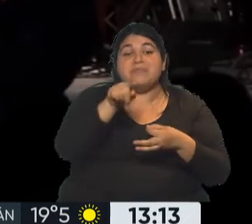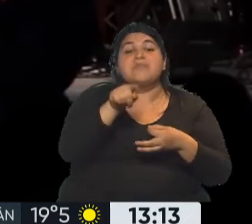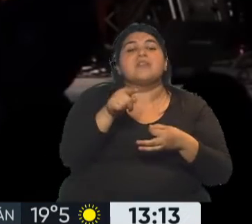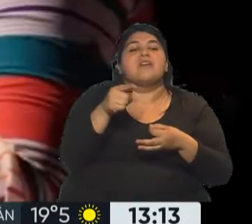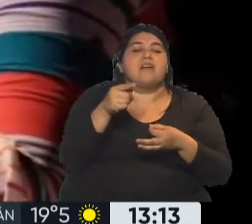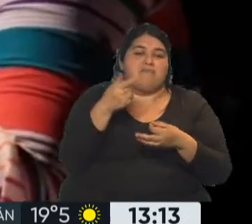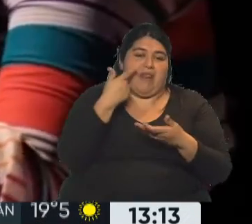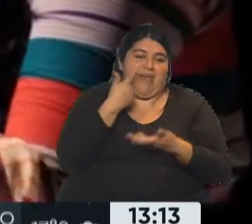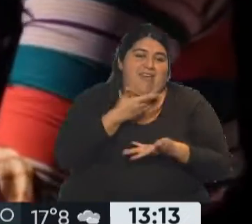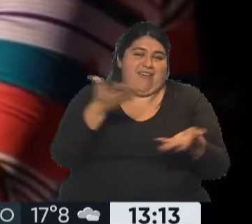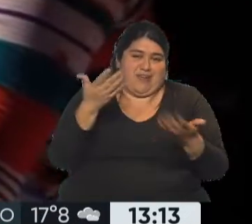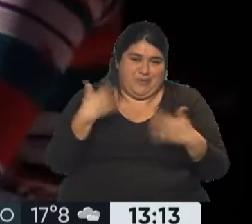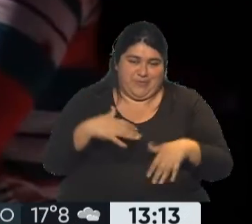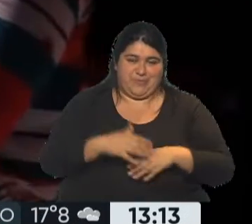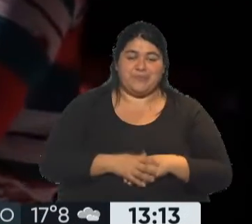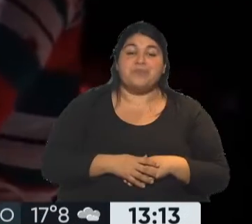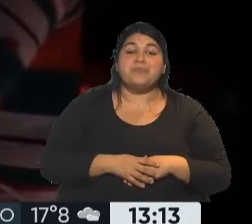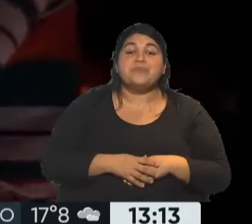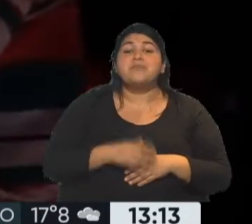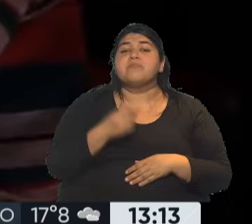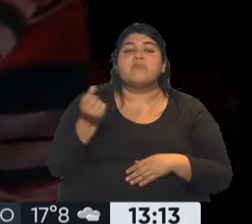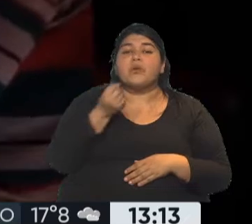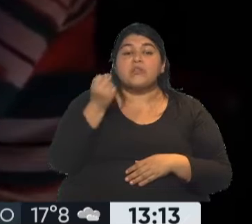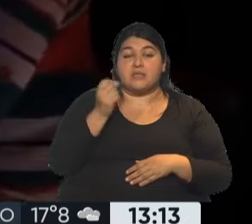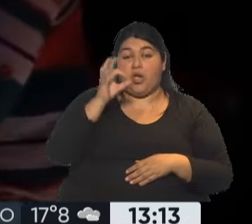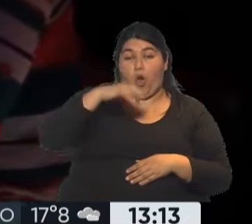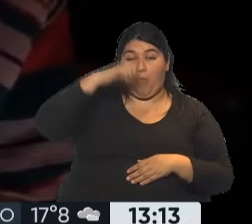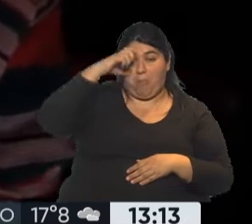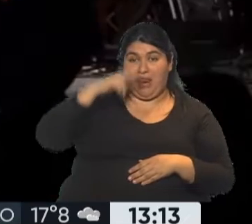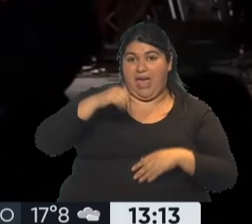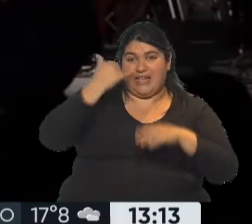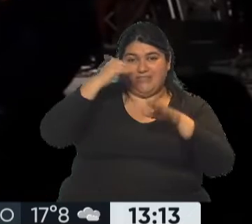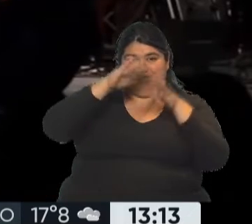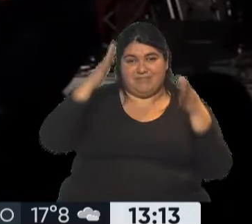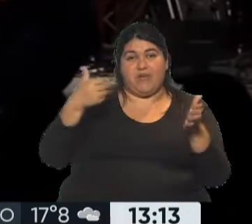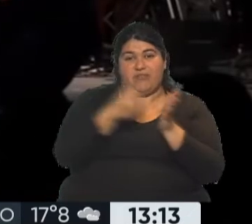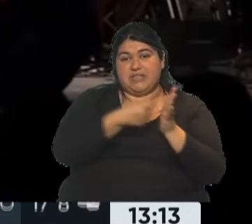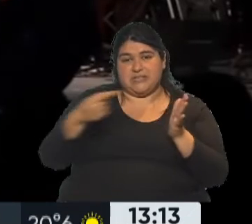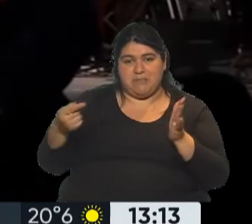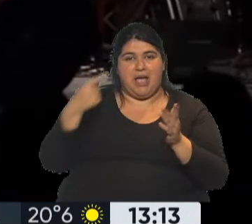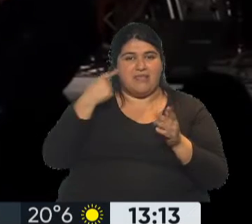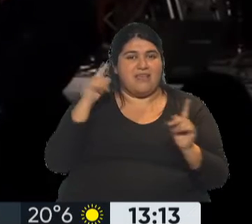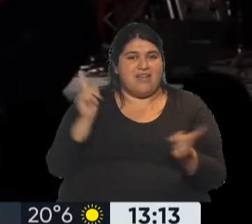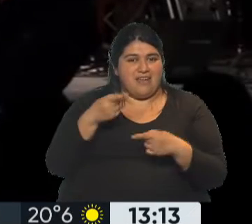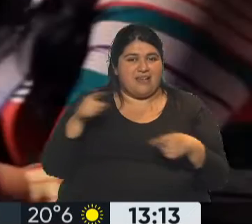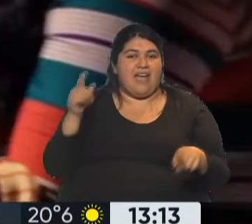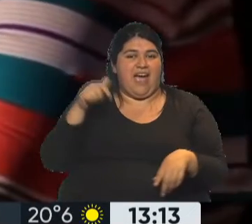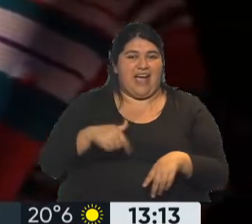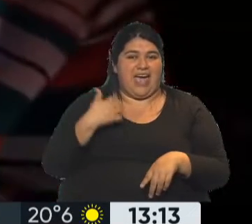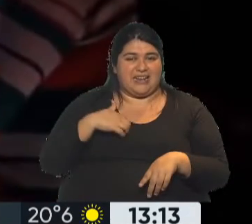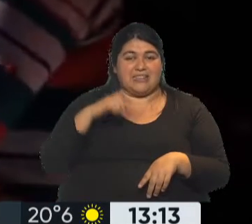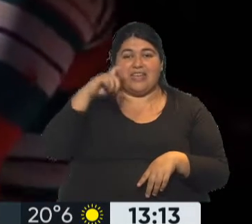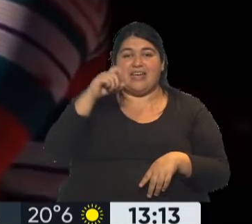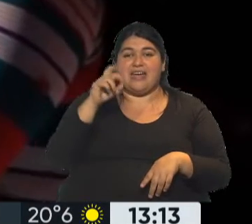para reencontrarse con su público. Está en el Ópera, programada este fin de semana, una vez más en la Argentina,